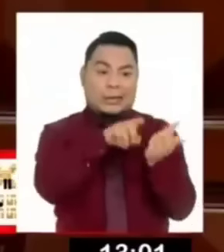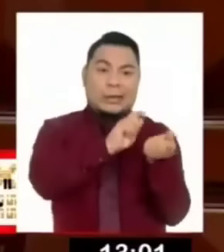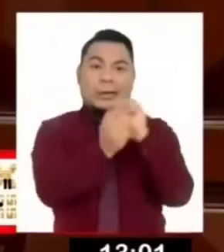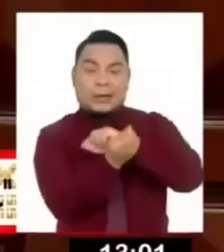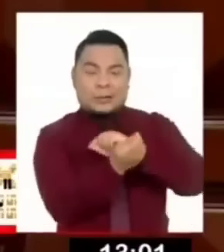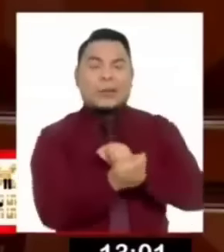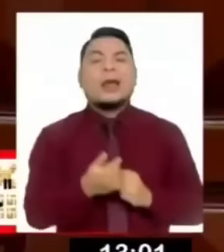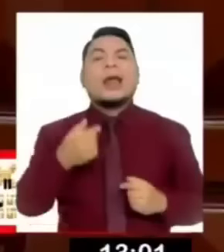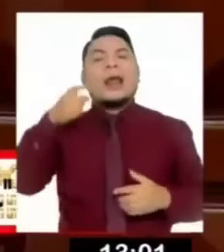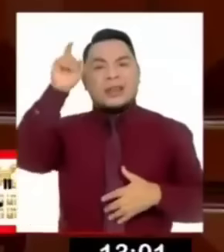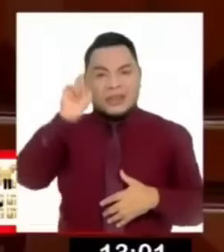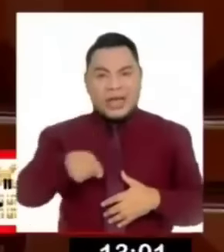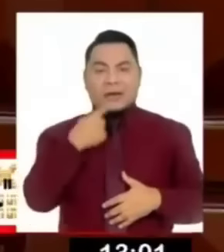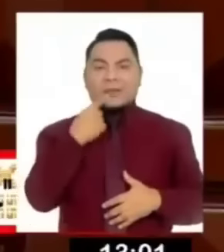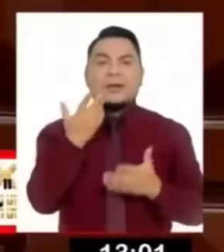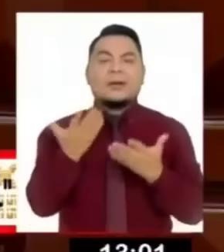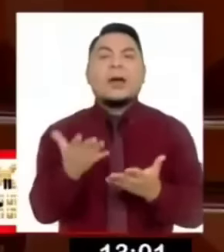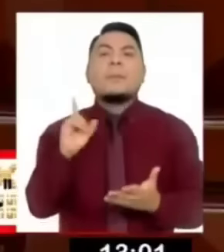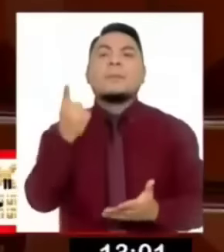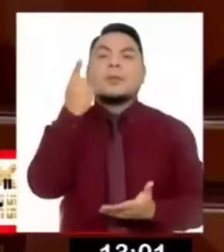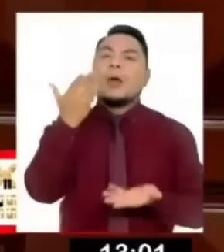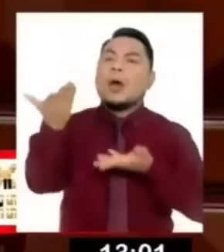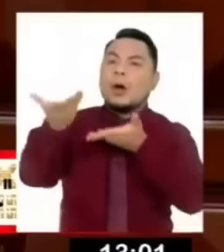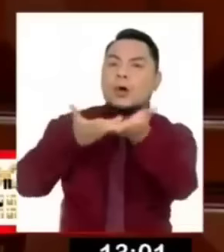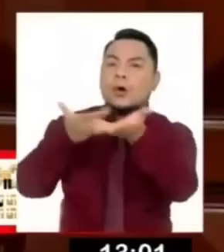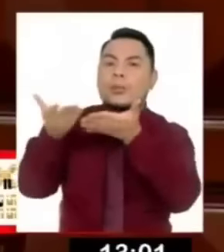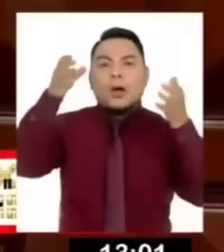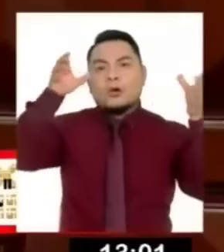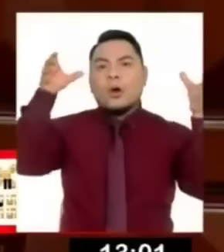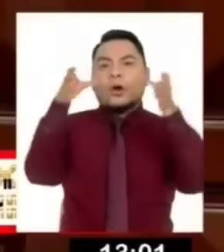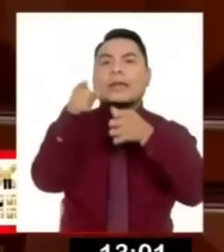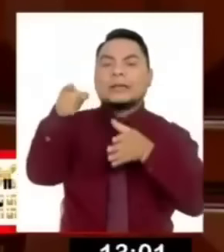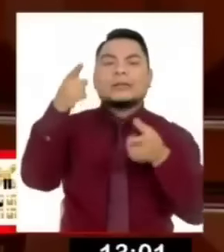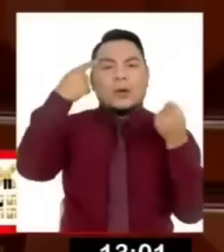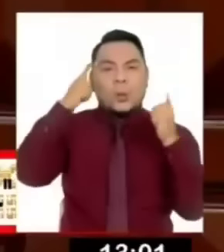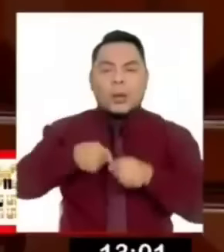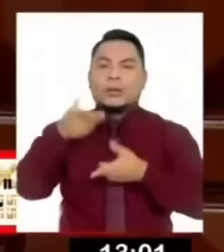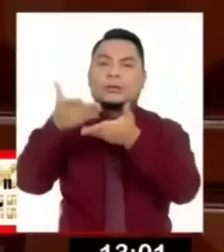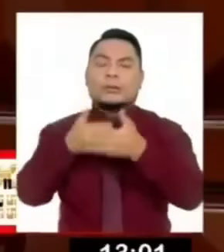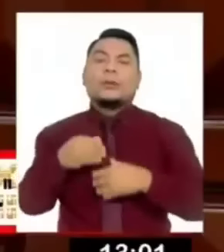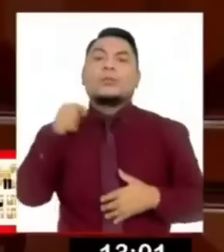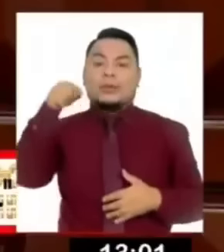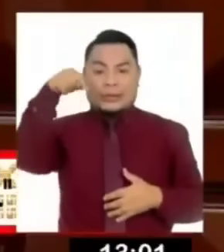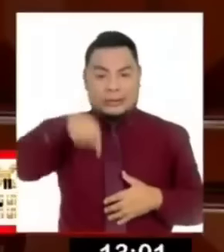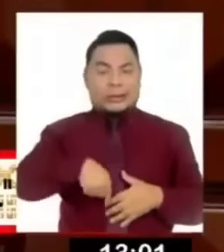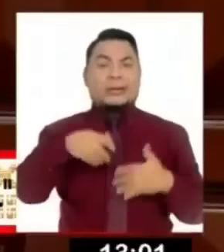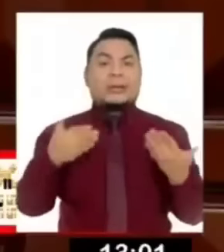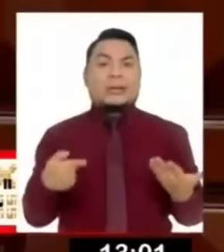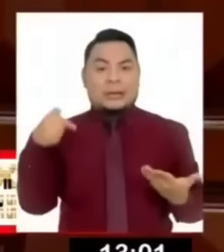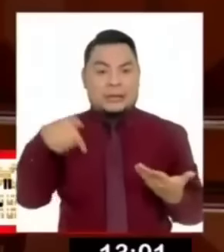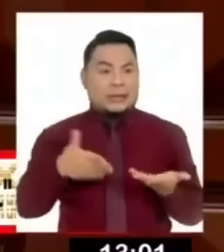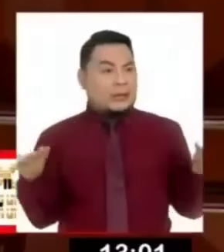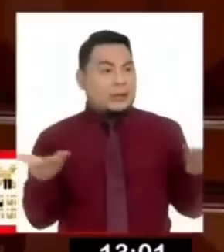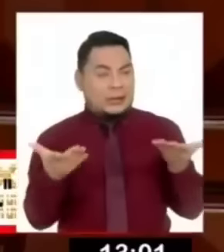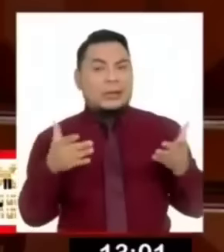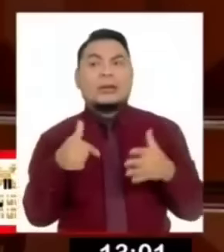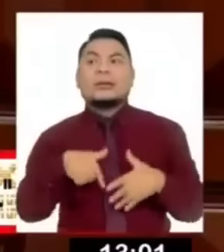conciliar posiciones con el Congreso de la República, pues será aquí, en esta